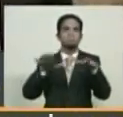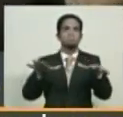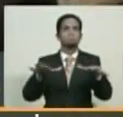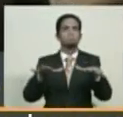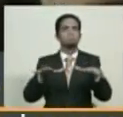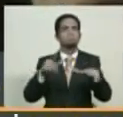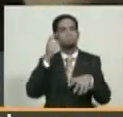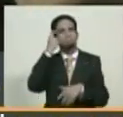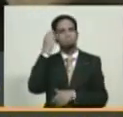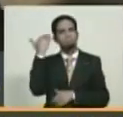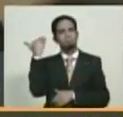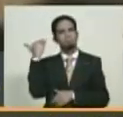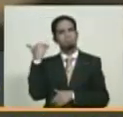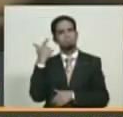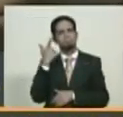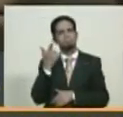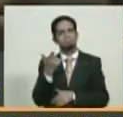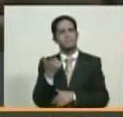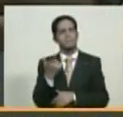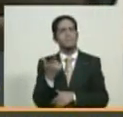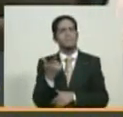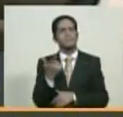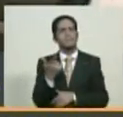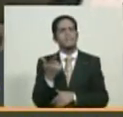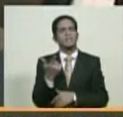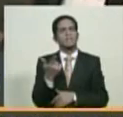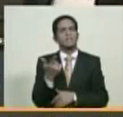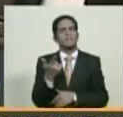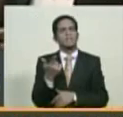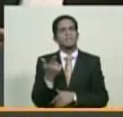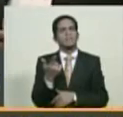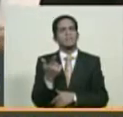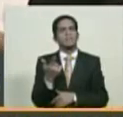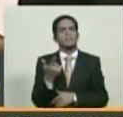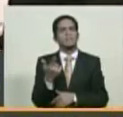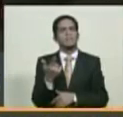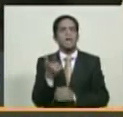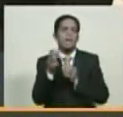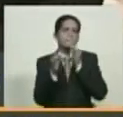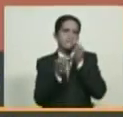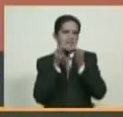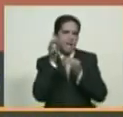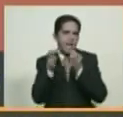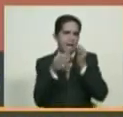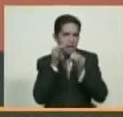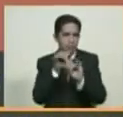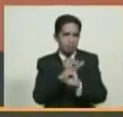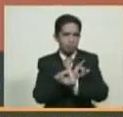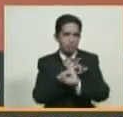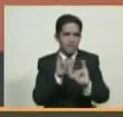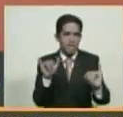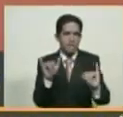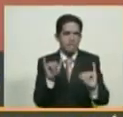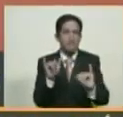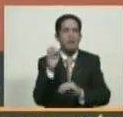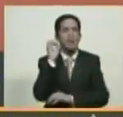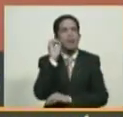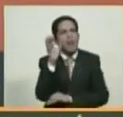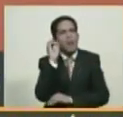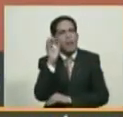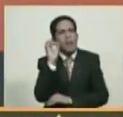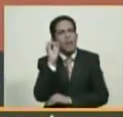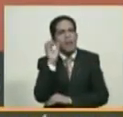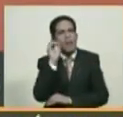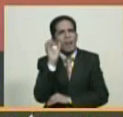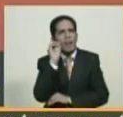día pasado, más de una y media en promedio, por supuesto. Conferencia de prensa, declaración